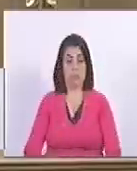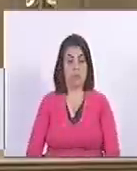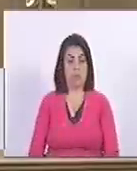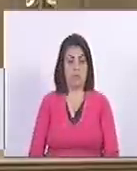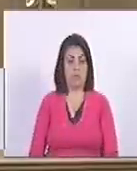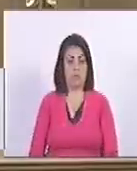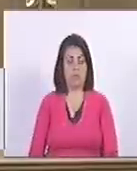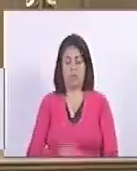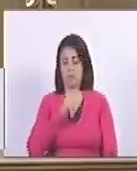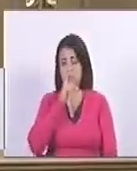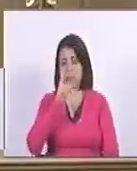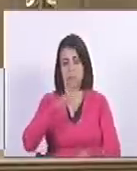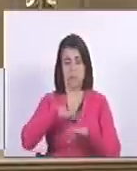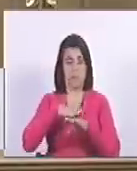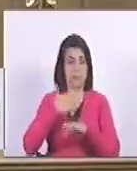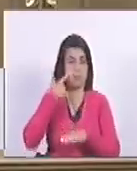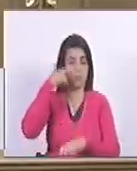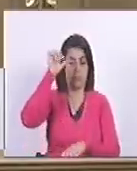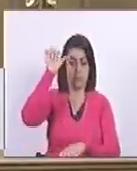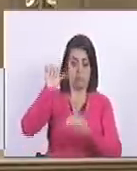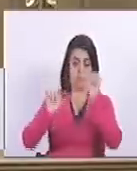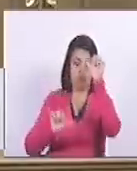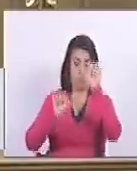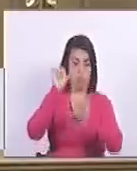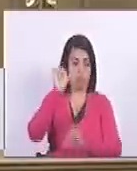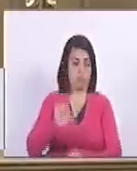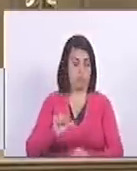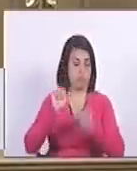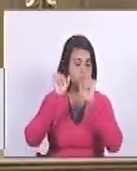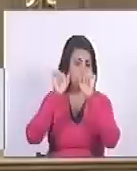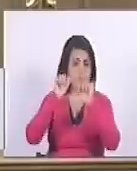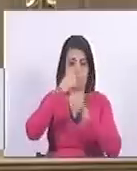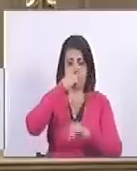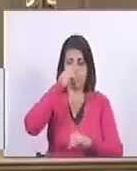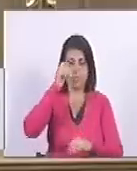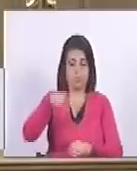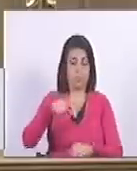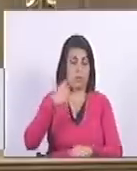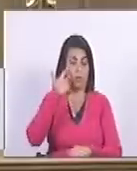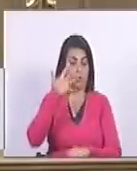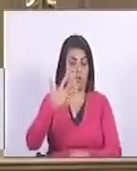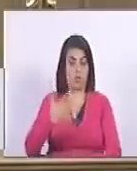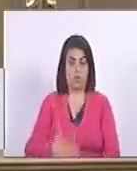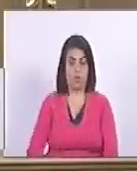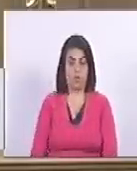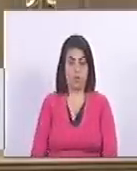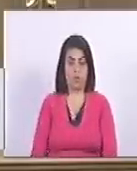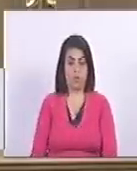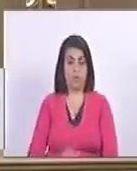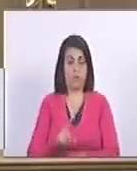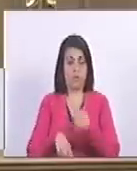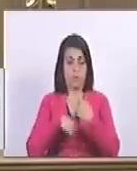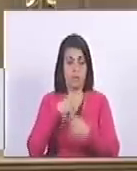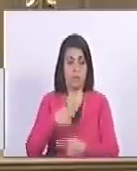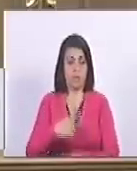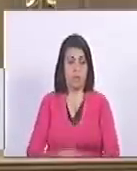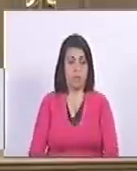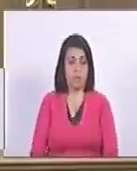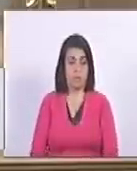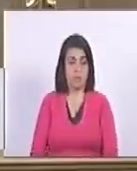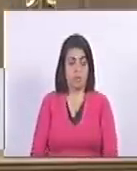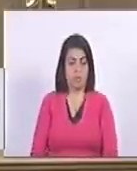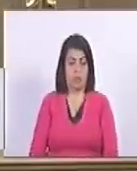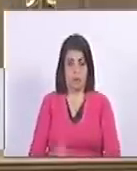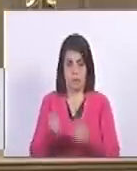me caían muy mal, porque tenían una figura detestable, ¿no? Deleznable, fea. Después que Gaddafi